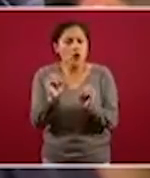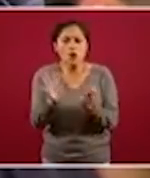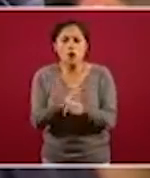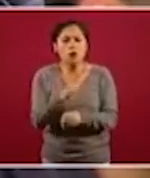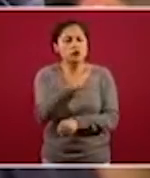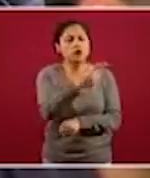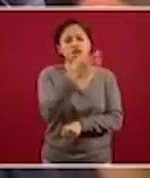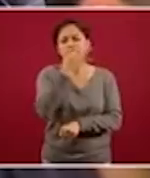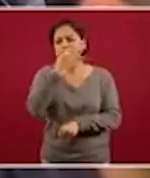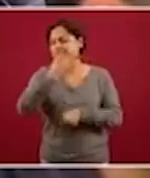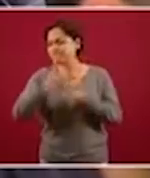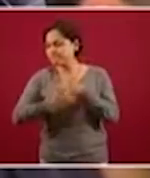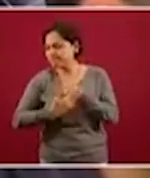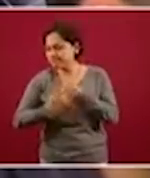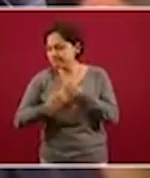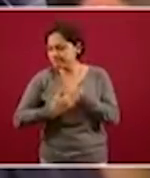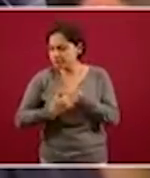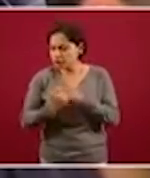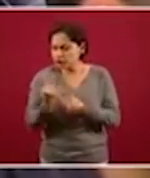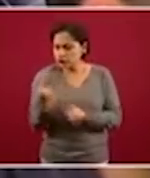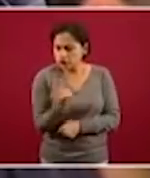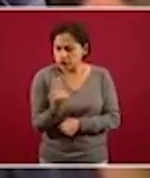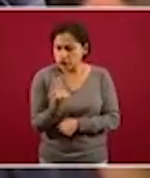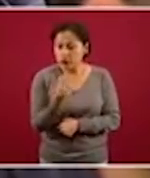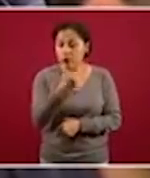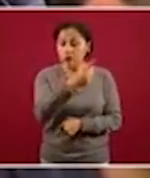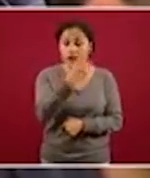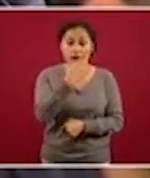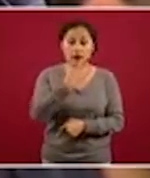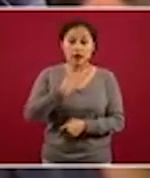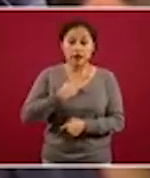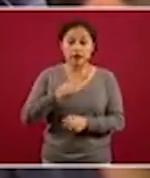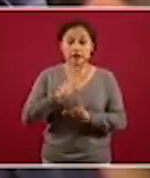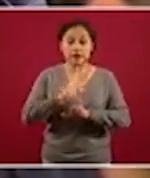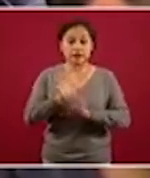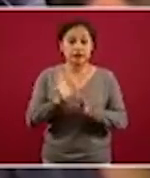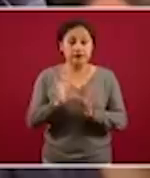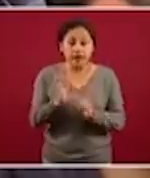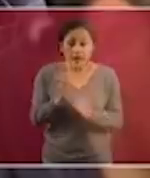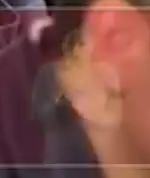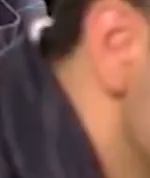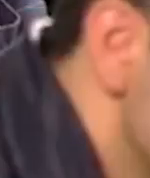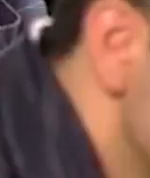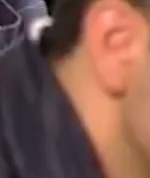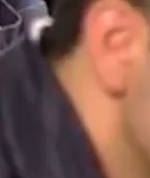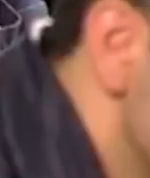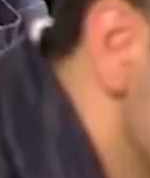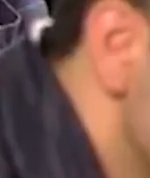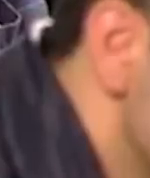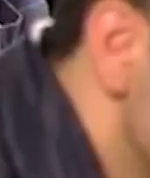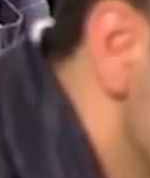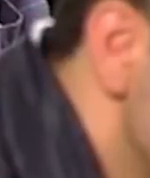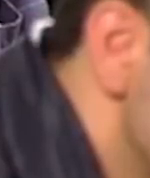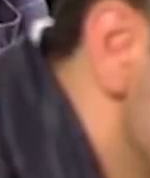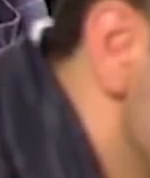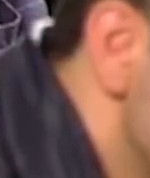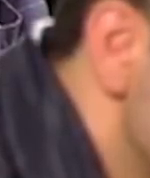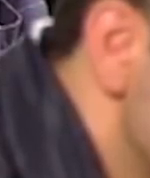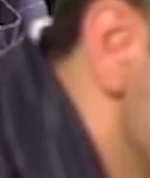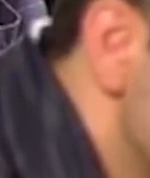tan urgente? Nos dice que estamos prácticamente en el último momento, en el último momento de